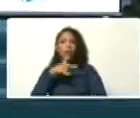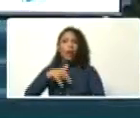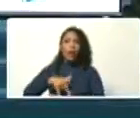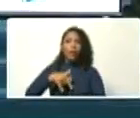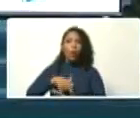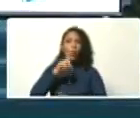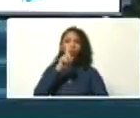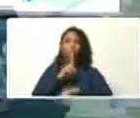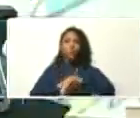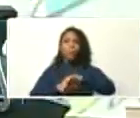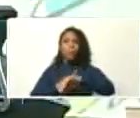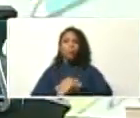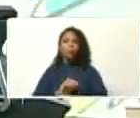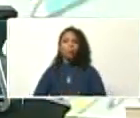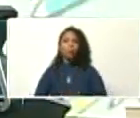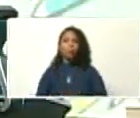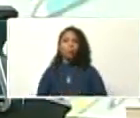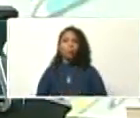una época.